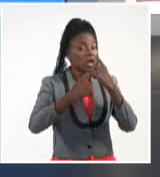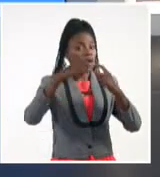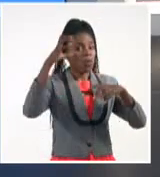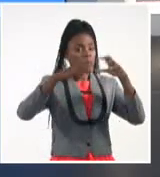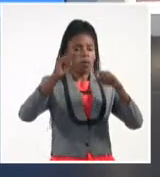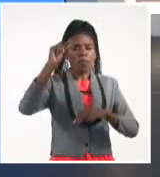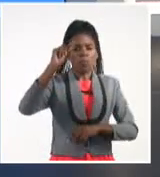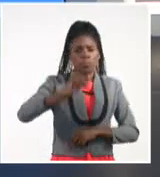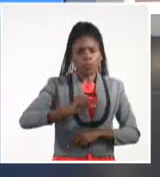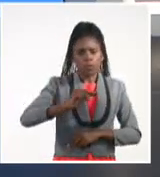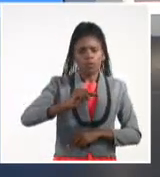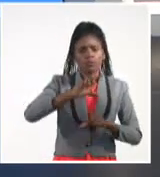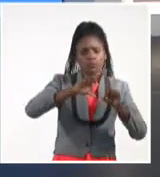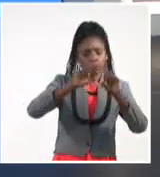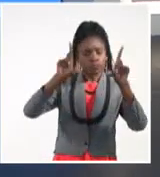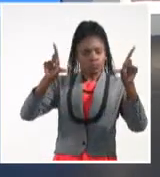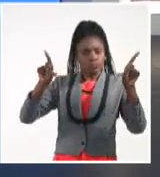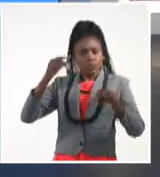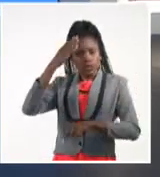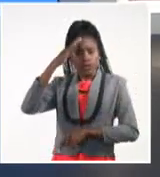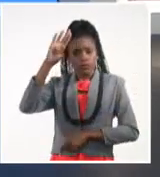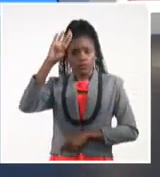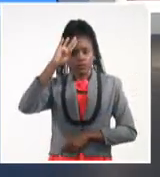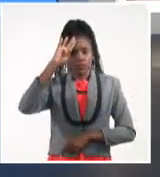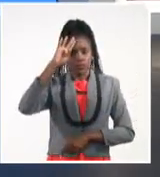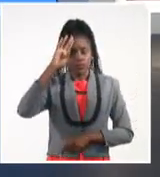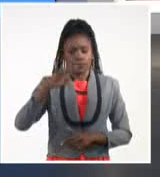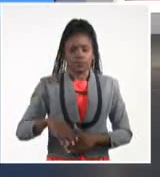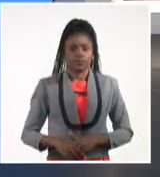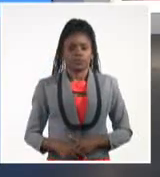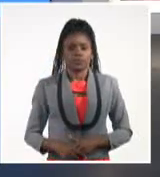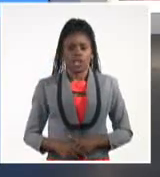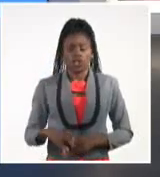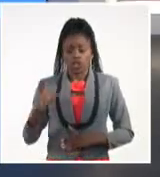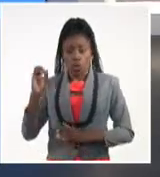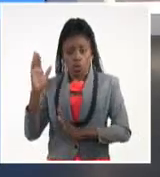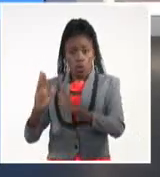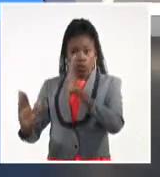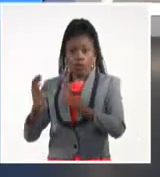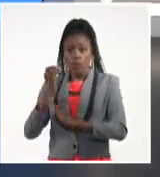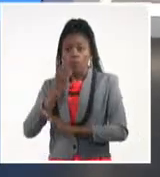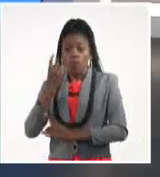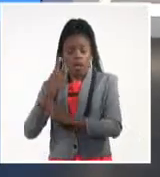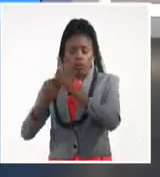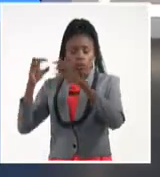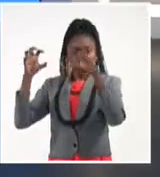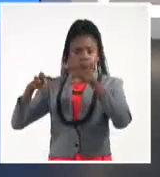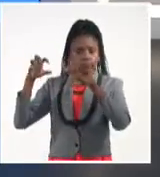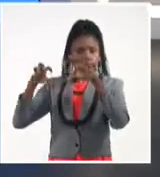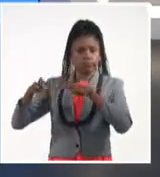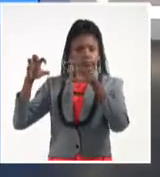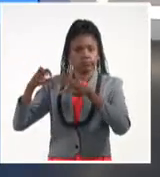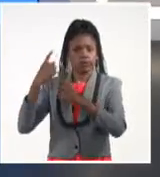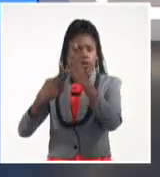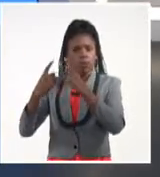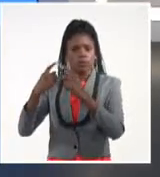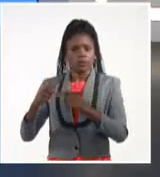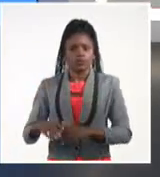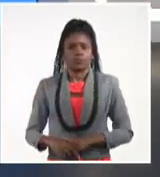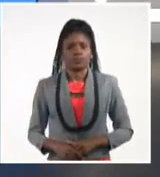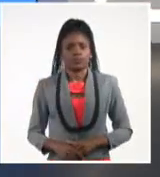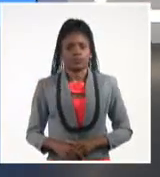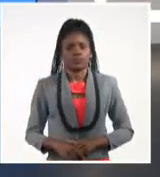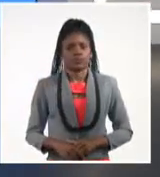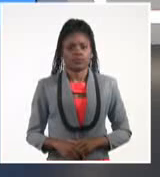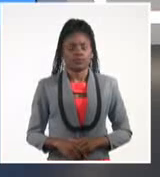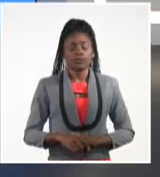en gran parte del país, exceptuando zonas de la costa norte de la región oriental, donde pueden ocurrir algún chubasco ocasional. En cuanto a